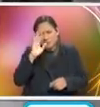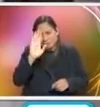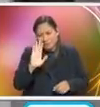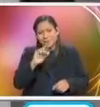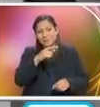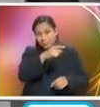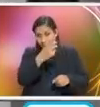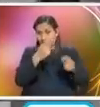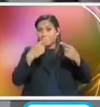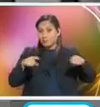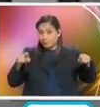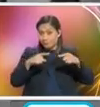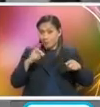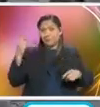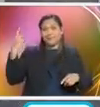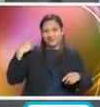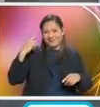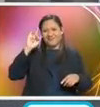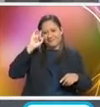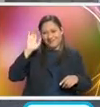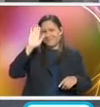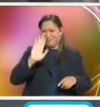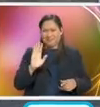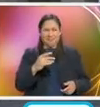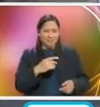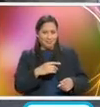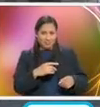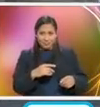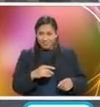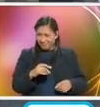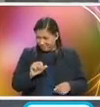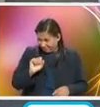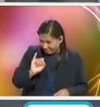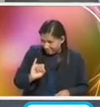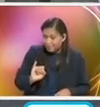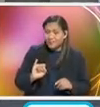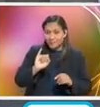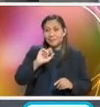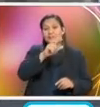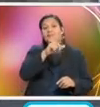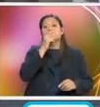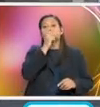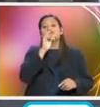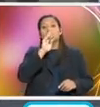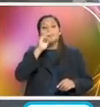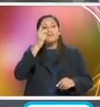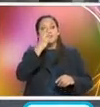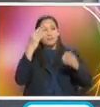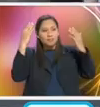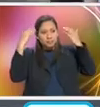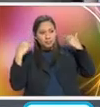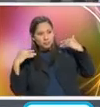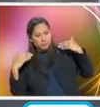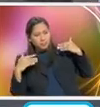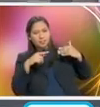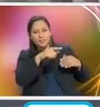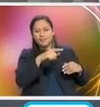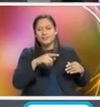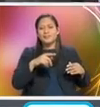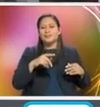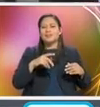considerado música del demonio y música de... ¿Tanto así? Pues los papás decían que el rock, esos, los melenudos, mira ni